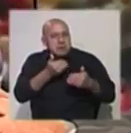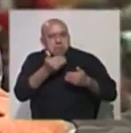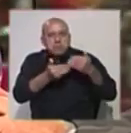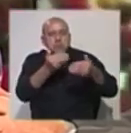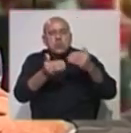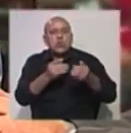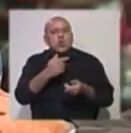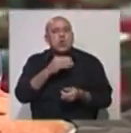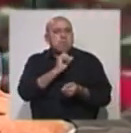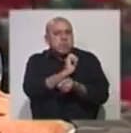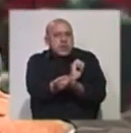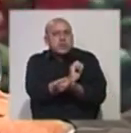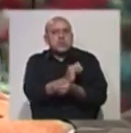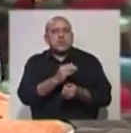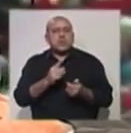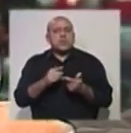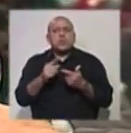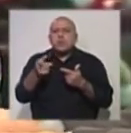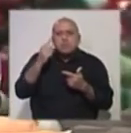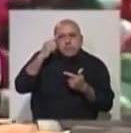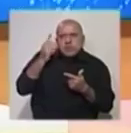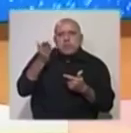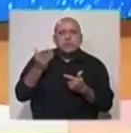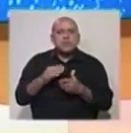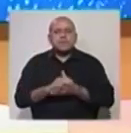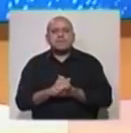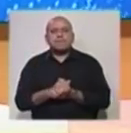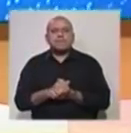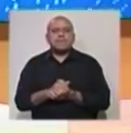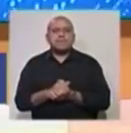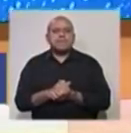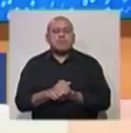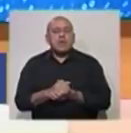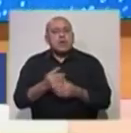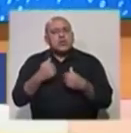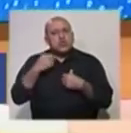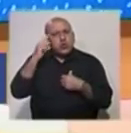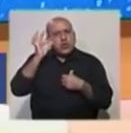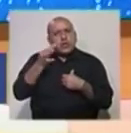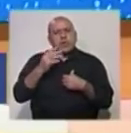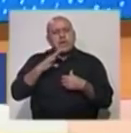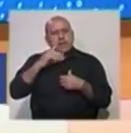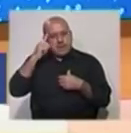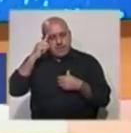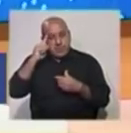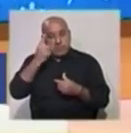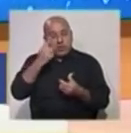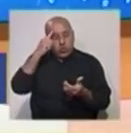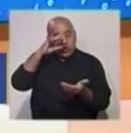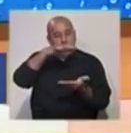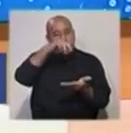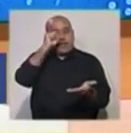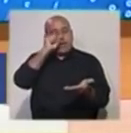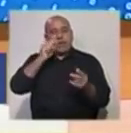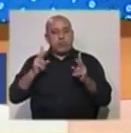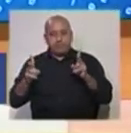en prisión, ¿cuál es tu primera reflexión al respecto? Bien, yo creo que hay que ubicarlo en un contexto,